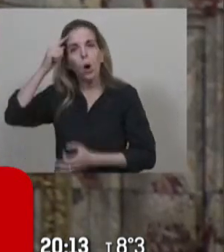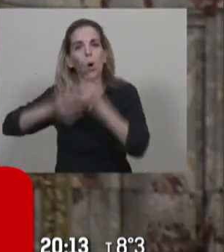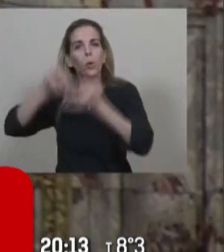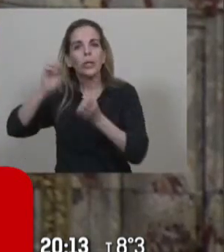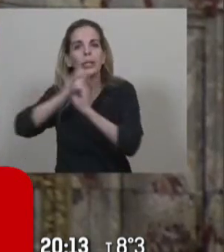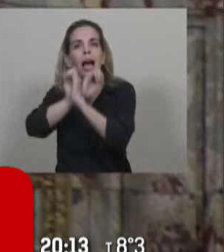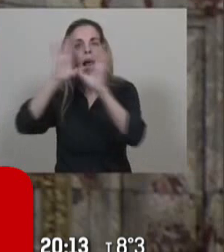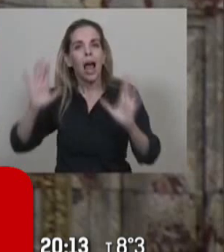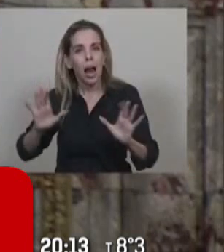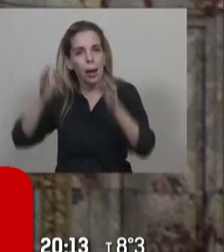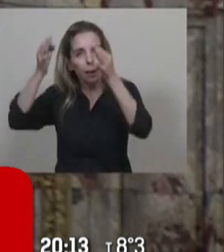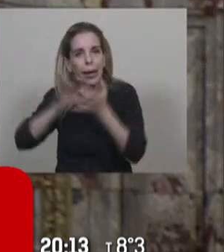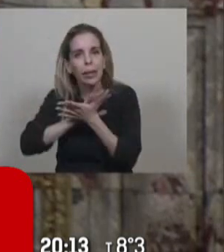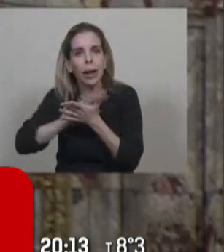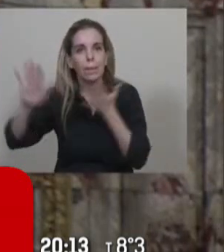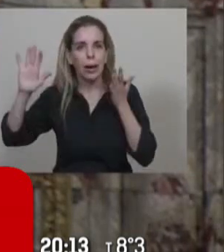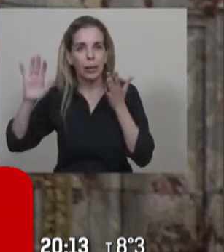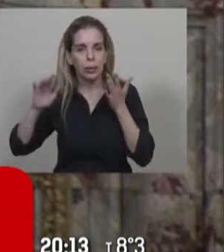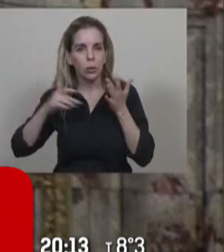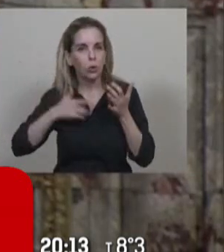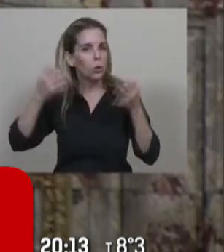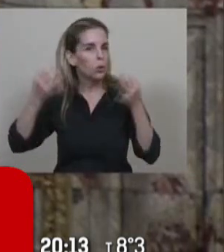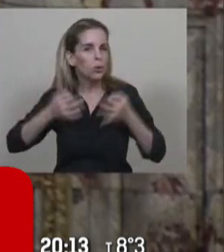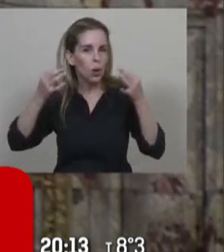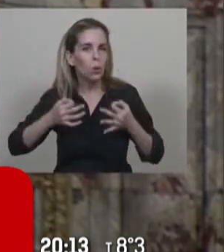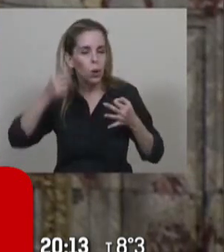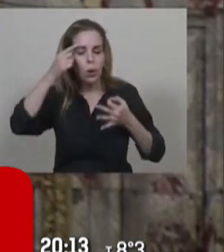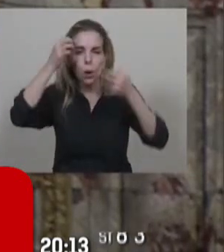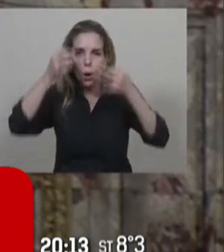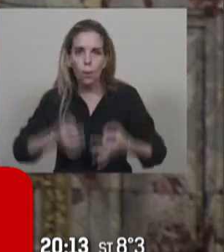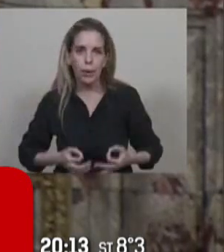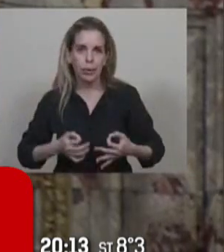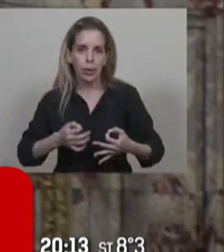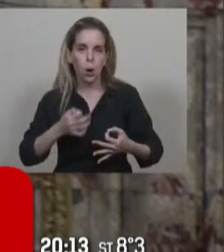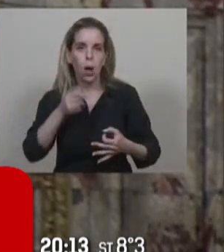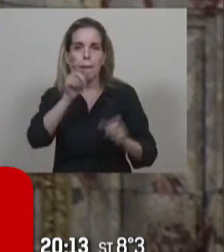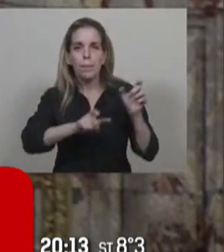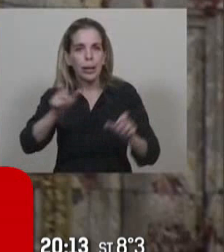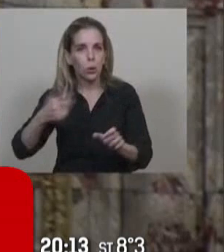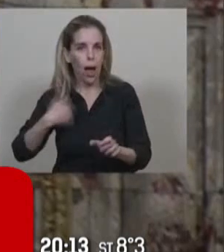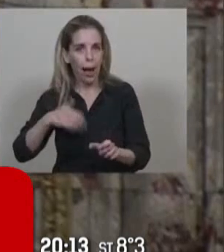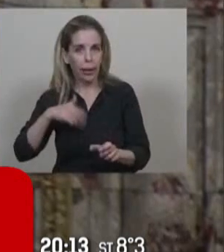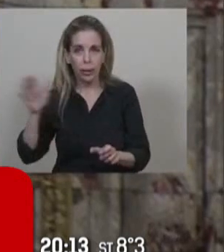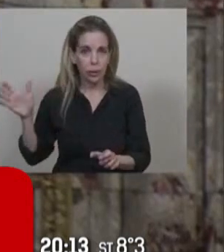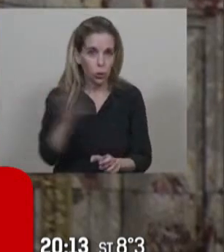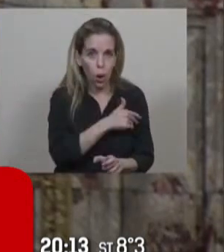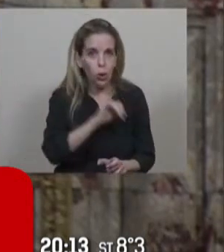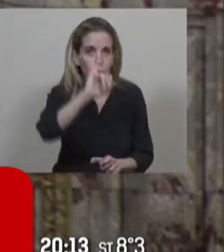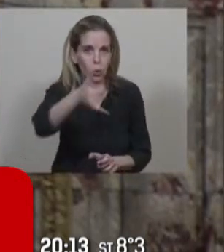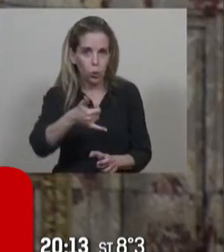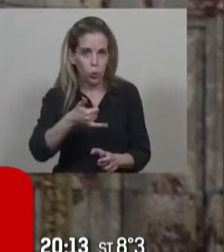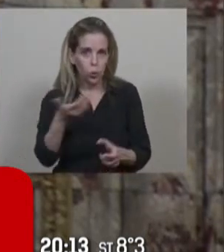y eficiencia. Estoy convencido que todos los argentinos y todas las argentinas participan de